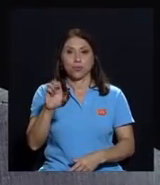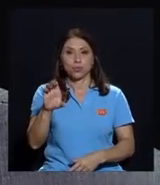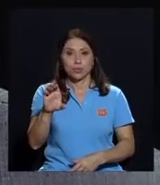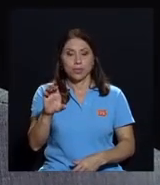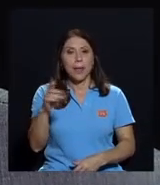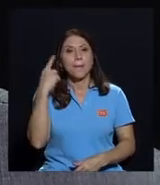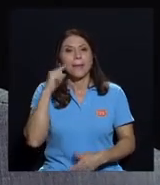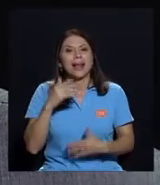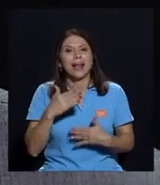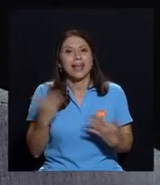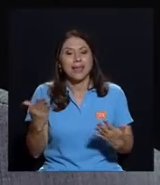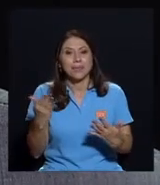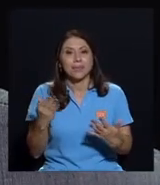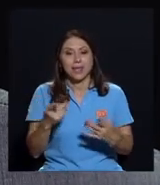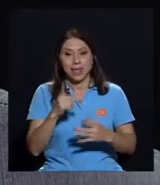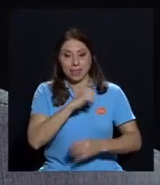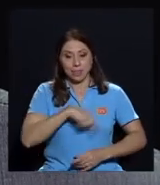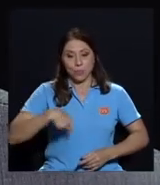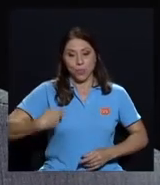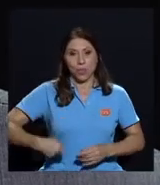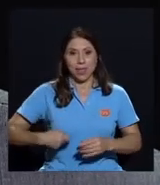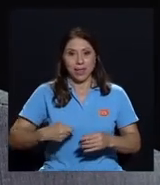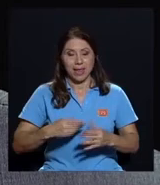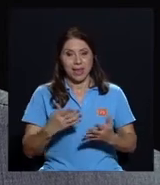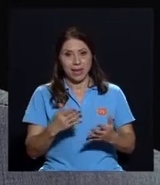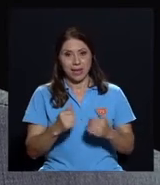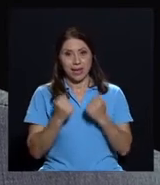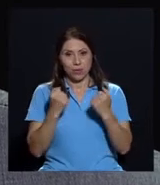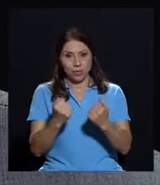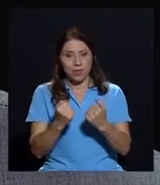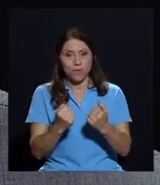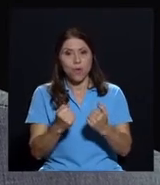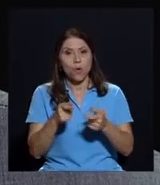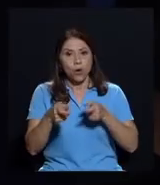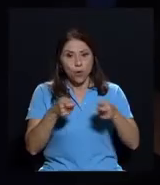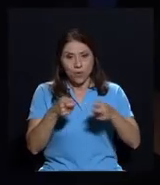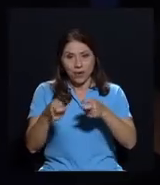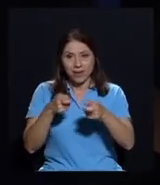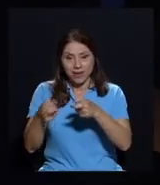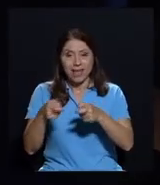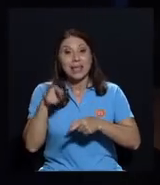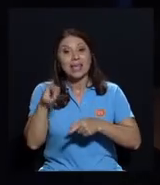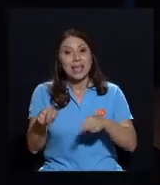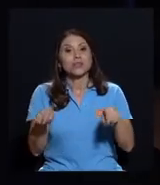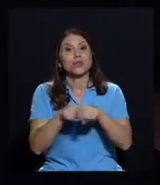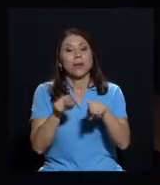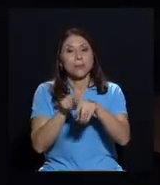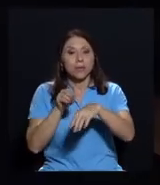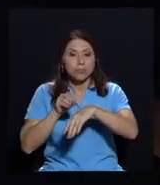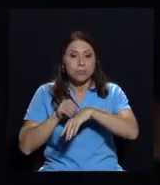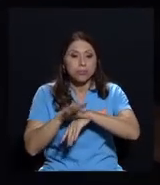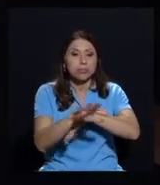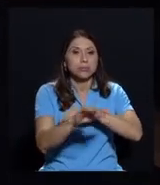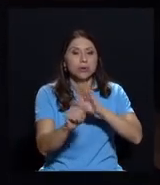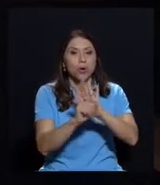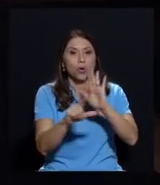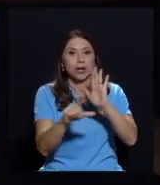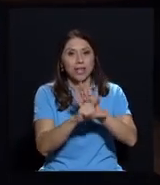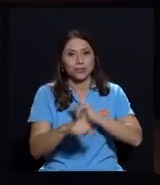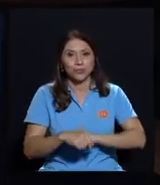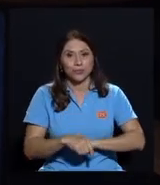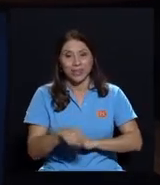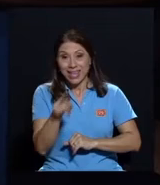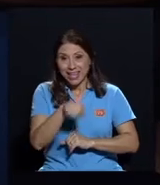desde el ejecutivo dar gobernabilidad y que eso también tenga su correlato en el congreso y que esos acuerdos